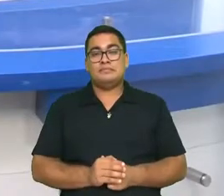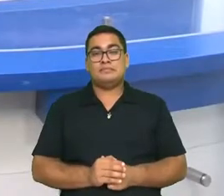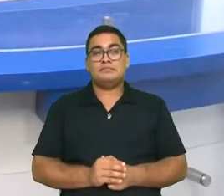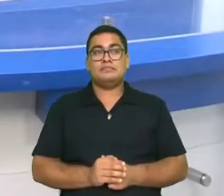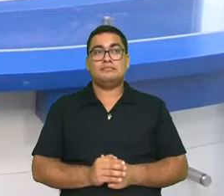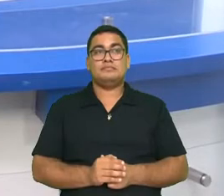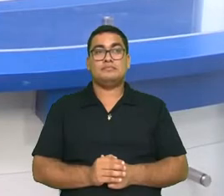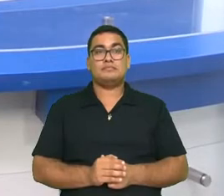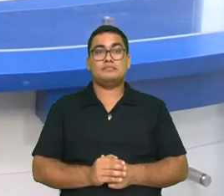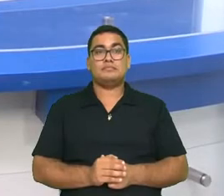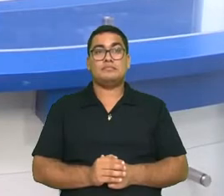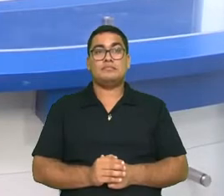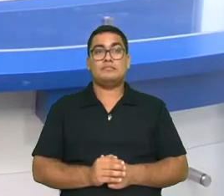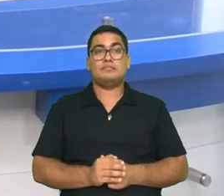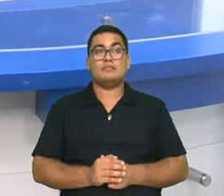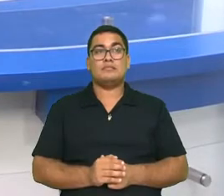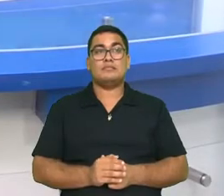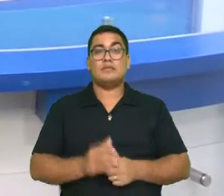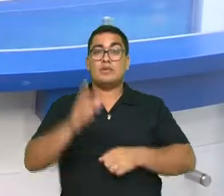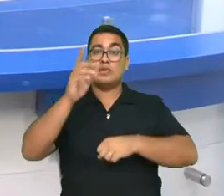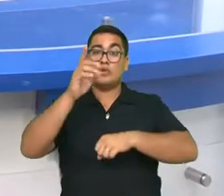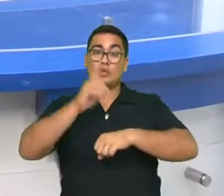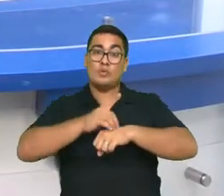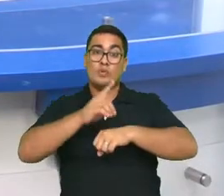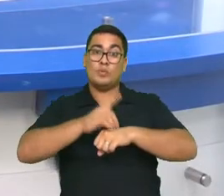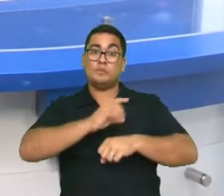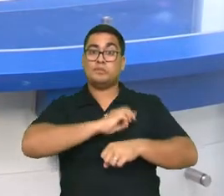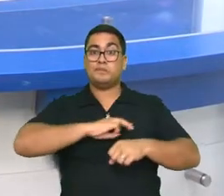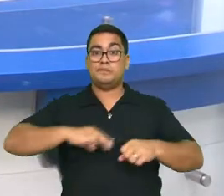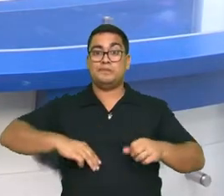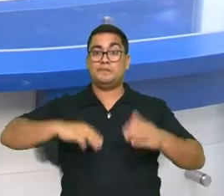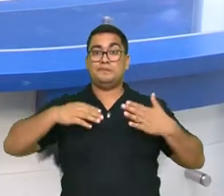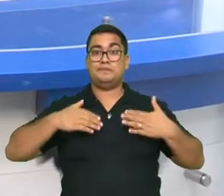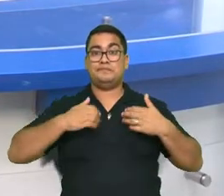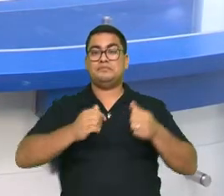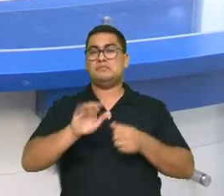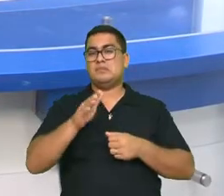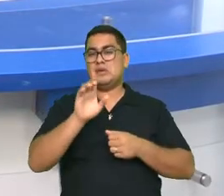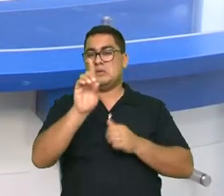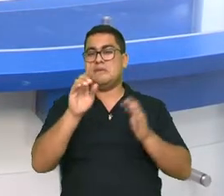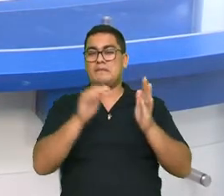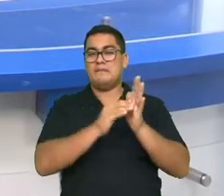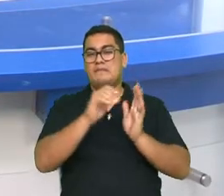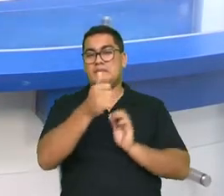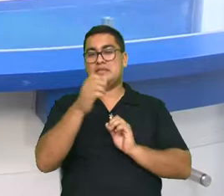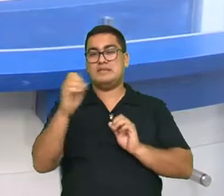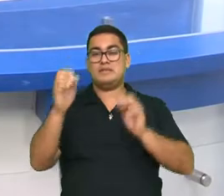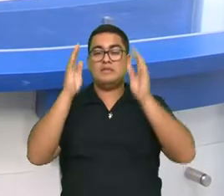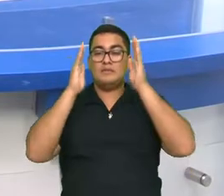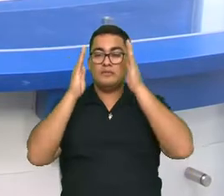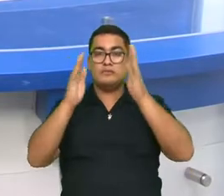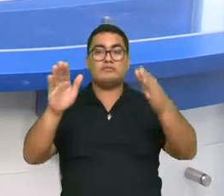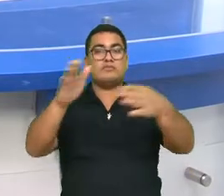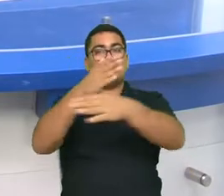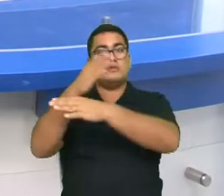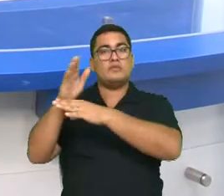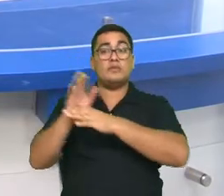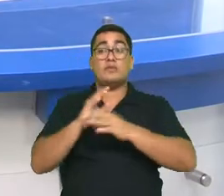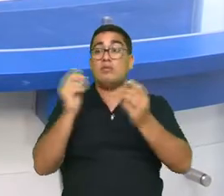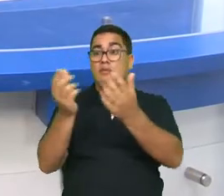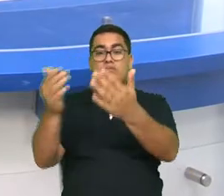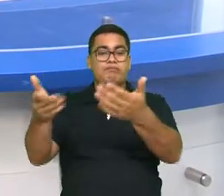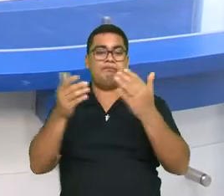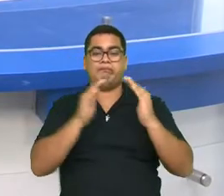En las últimas horas, el personal médico del Ministerio de Salud ha brindado más de 1.600 atenciones en los albergues tras la